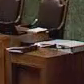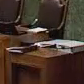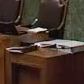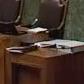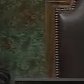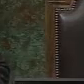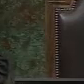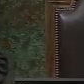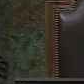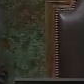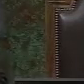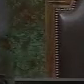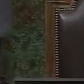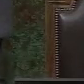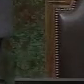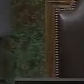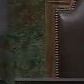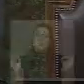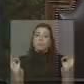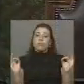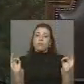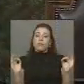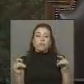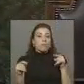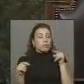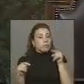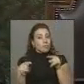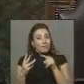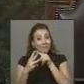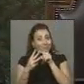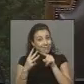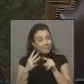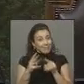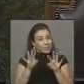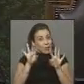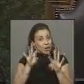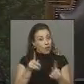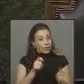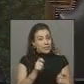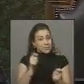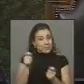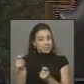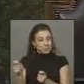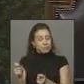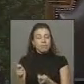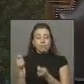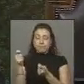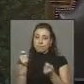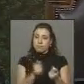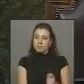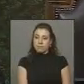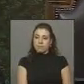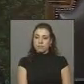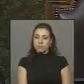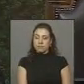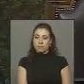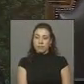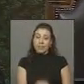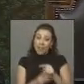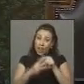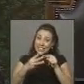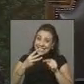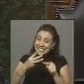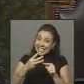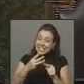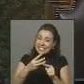Honorable señora diputada, se enviarán los tres oficios solicitados por usted. En cada